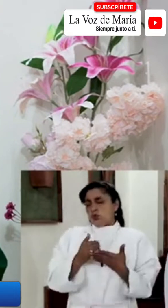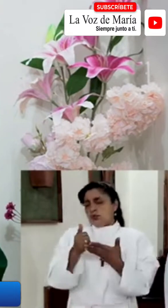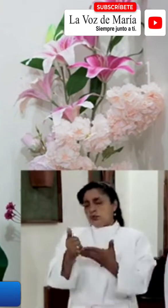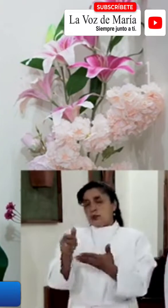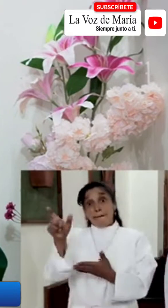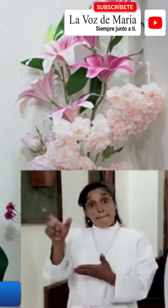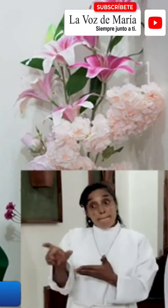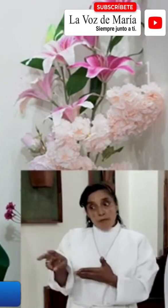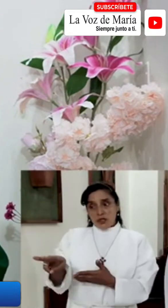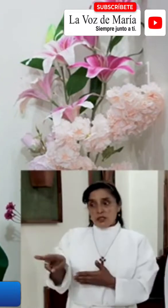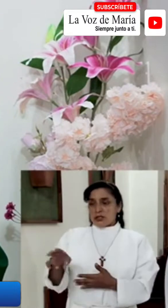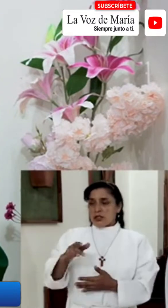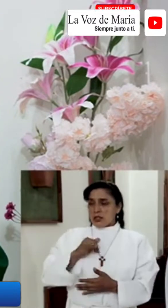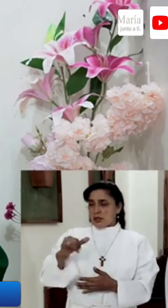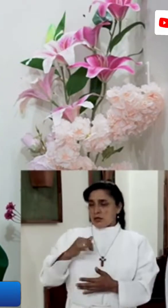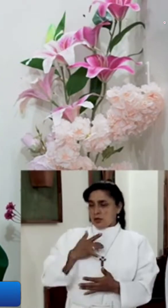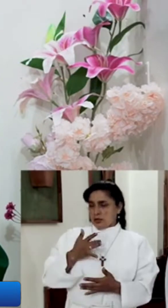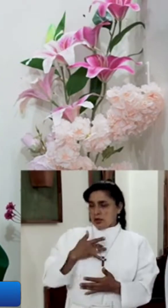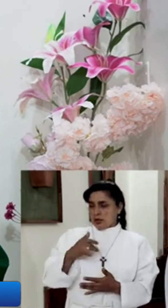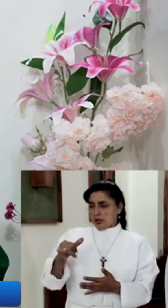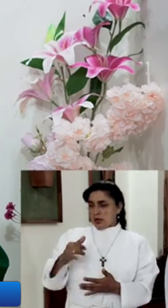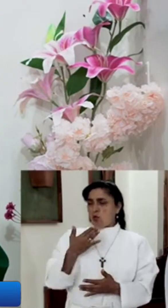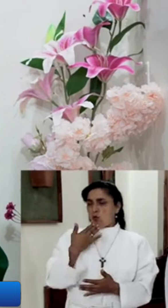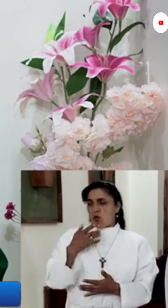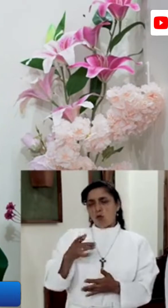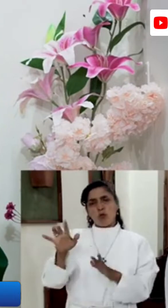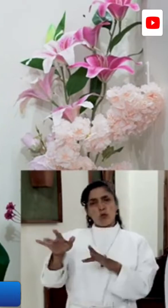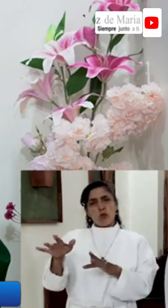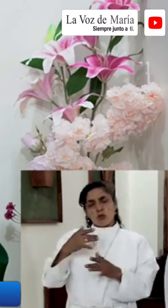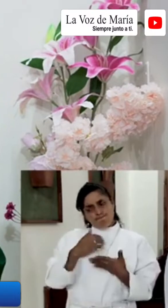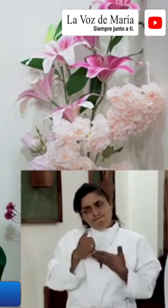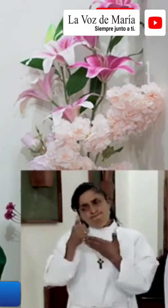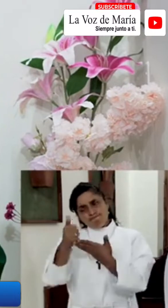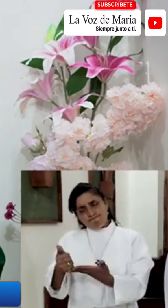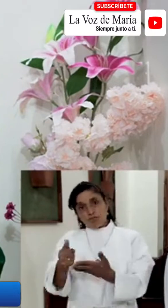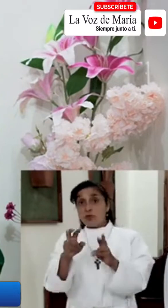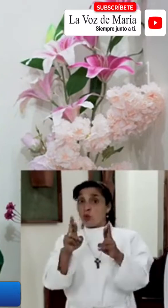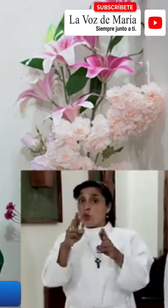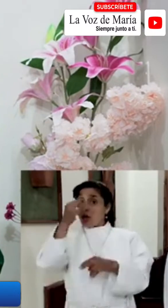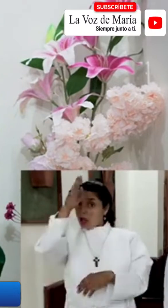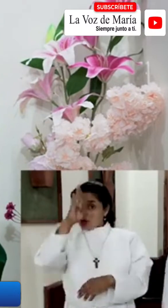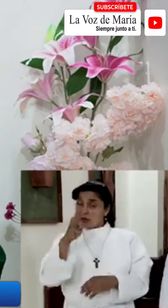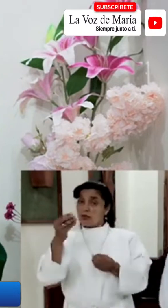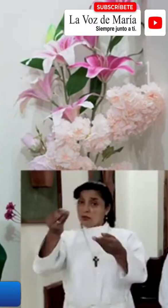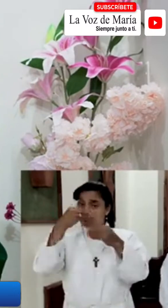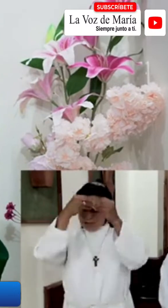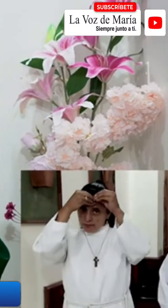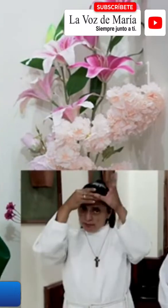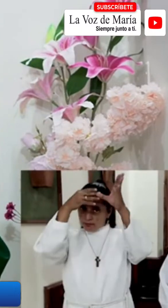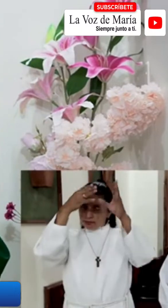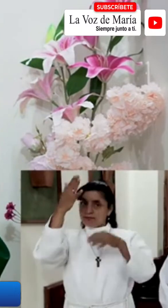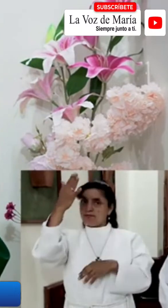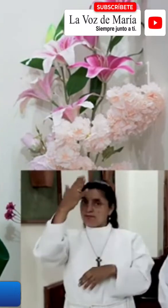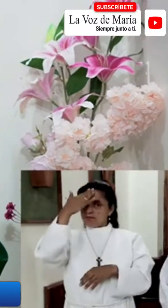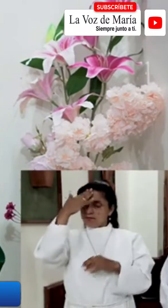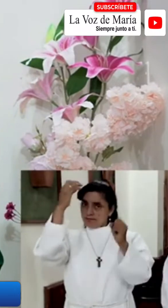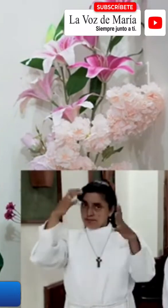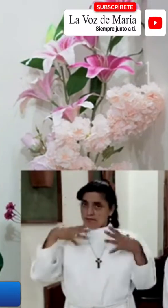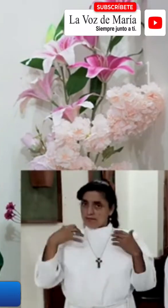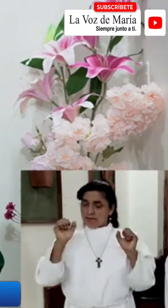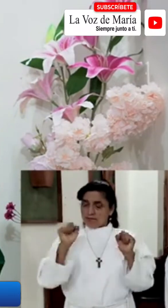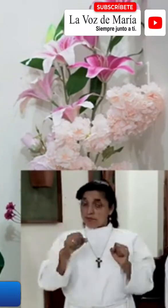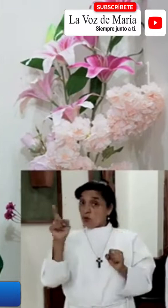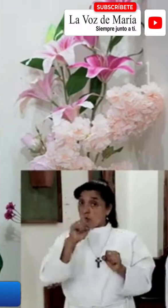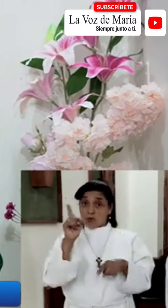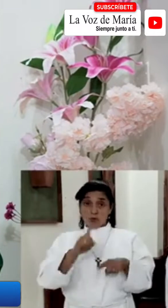otro está viviendo en este momento. Que el Señor nos dé la gracia y la sabiduría para jamás